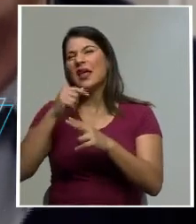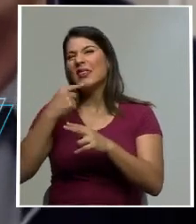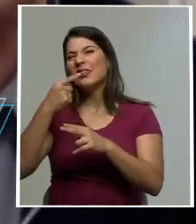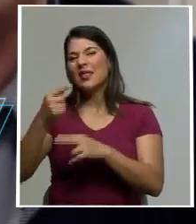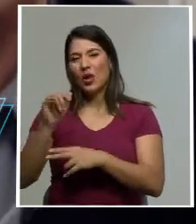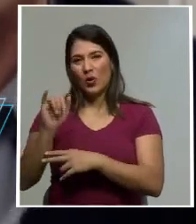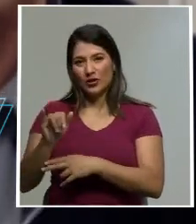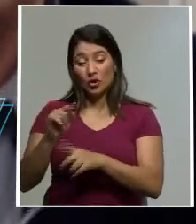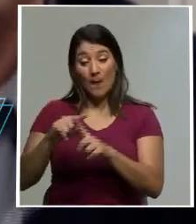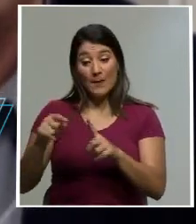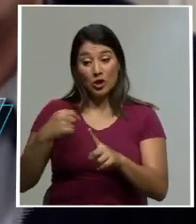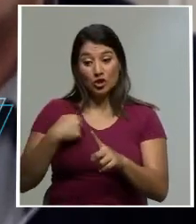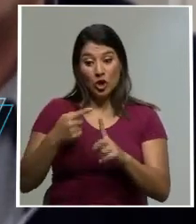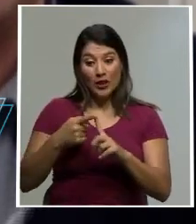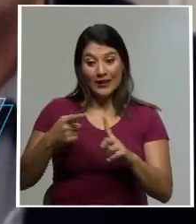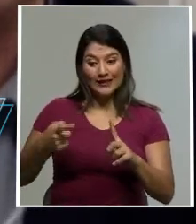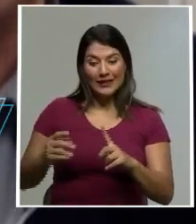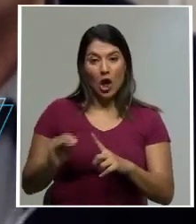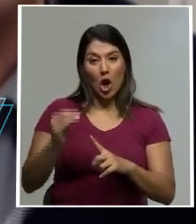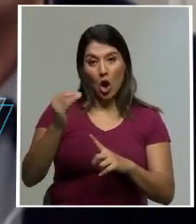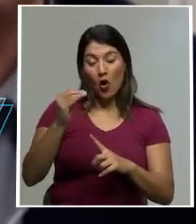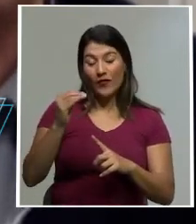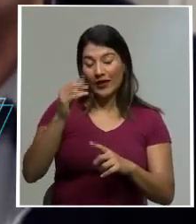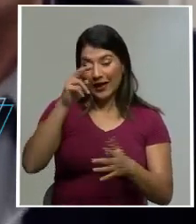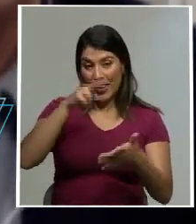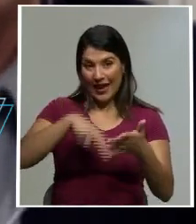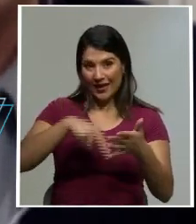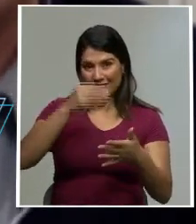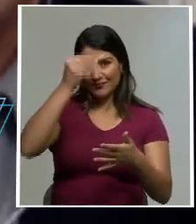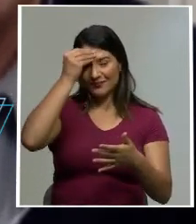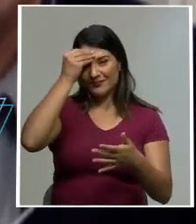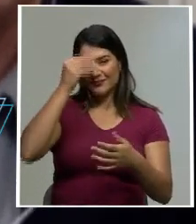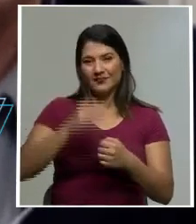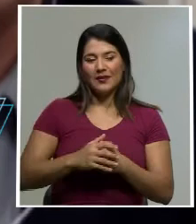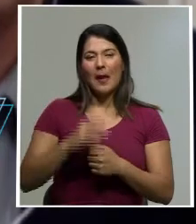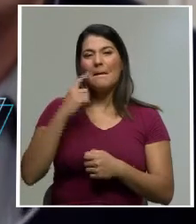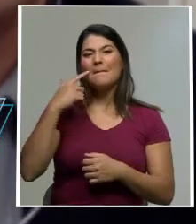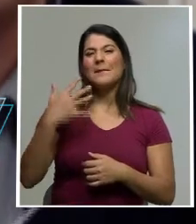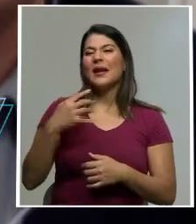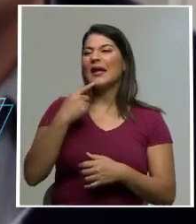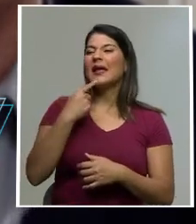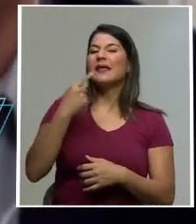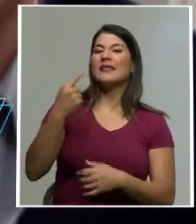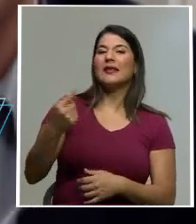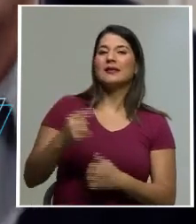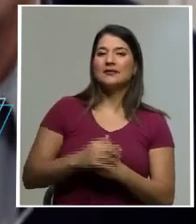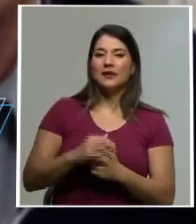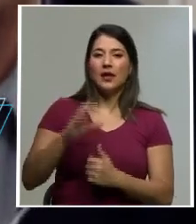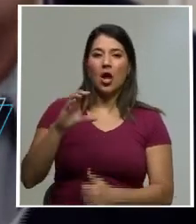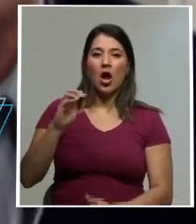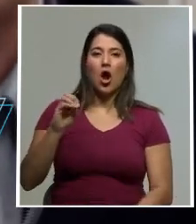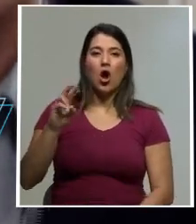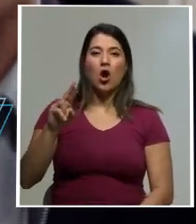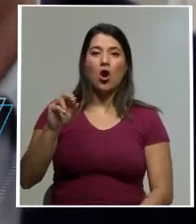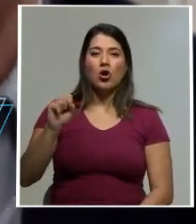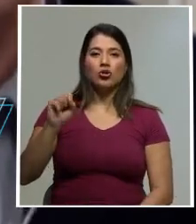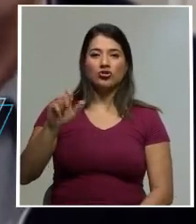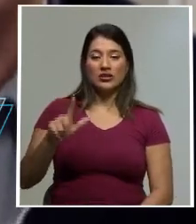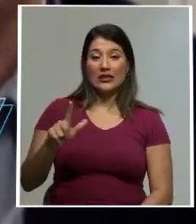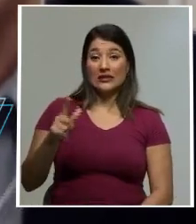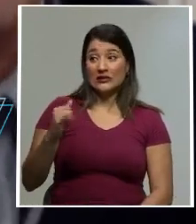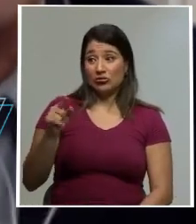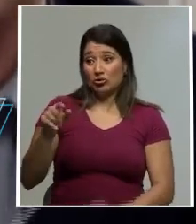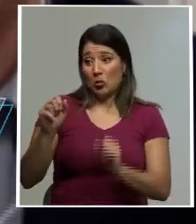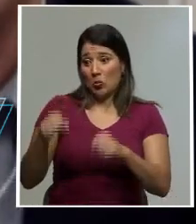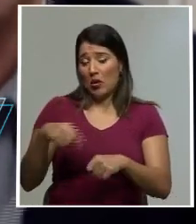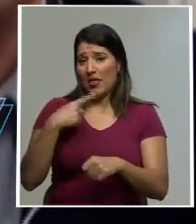adolescente lo leí y se me quedó para siempre. Es para qué decir corcel si puedes decir caballo. O sea, no recuerdo la cita,